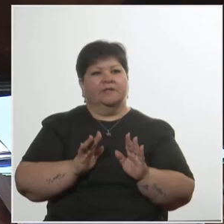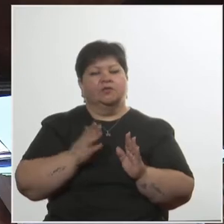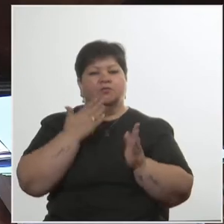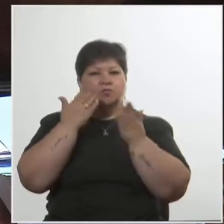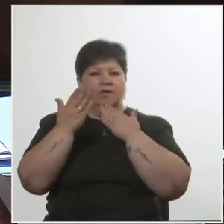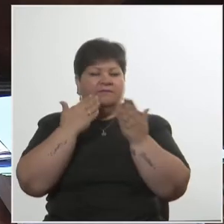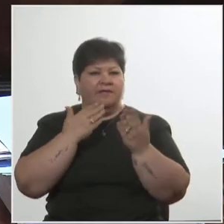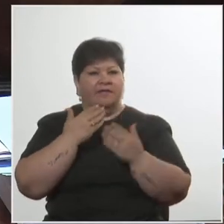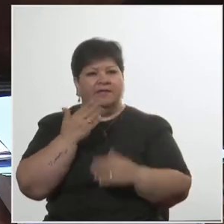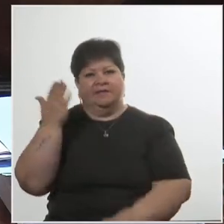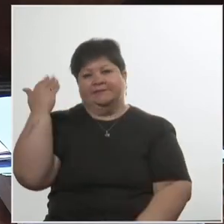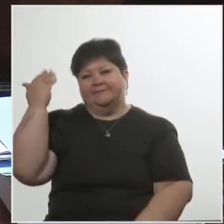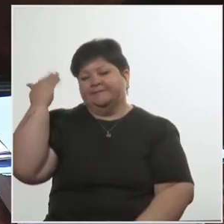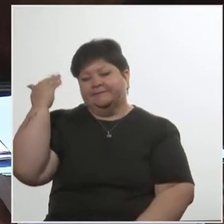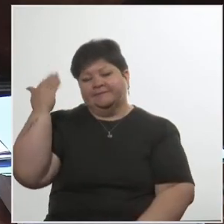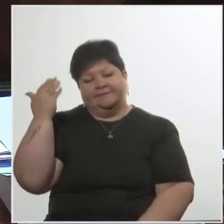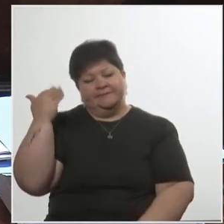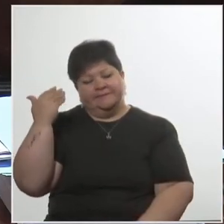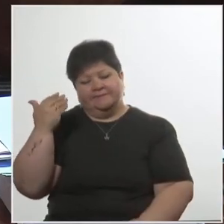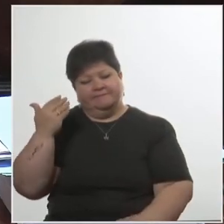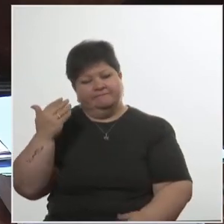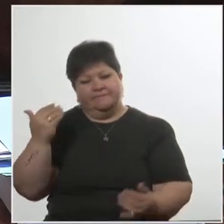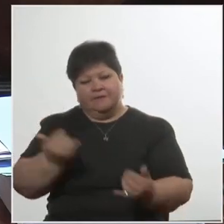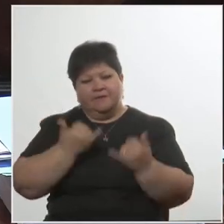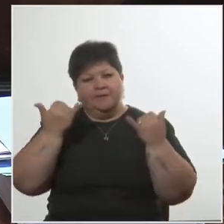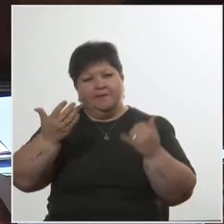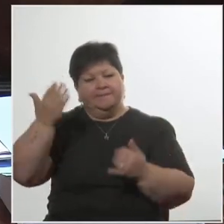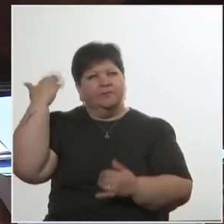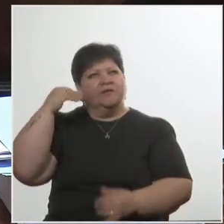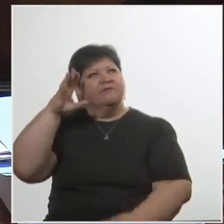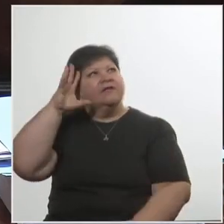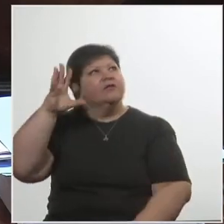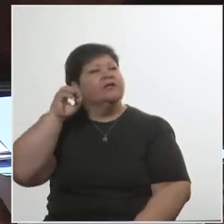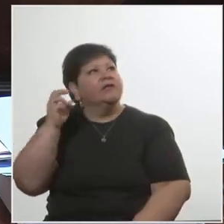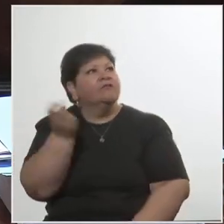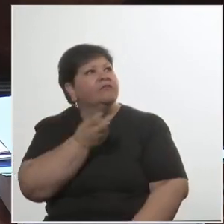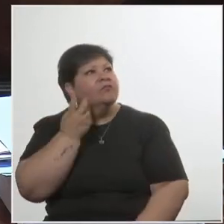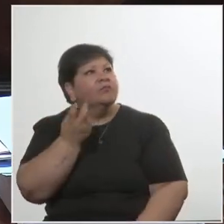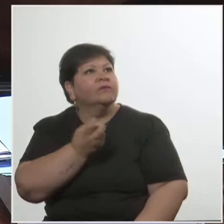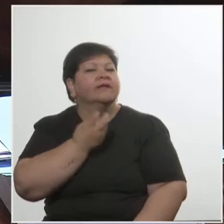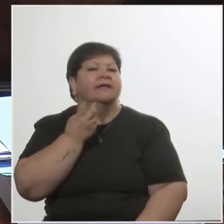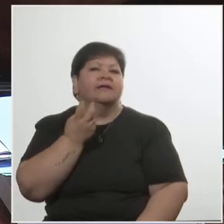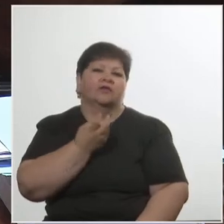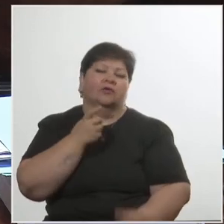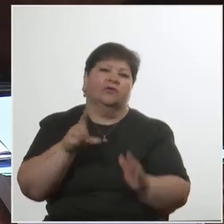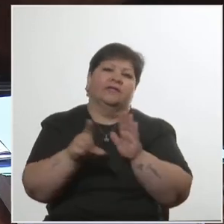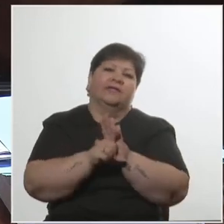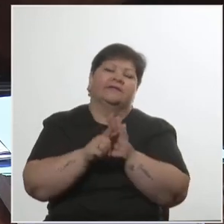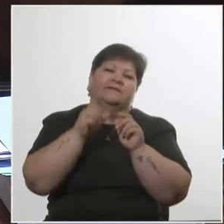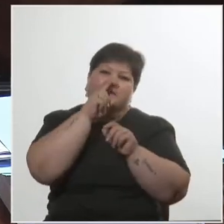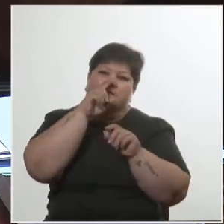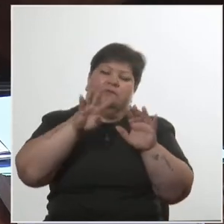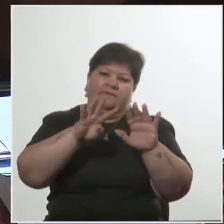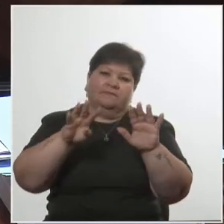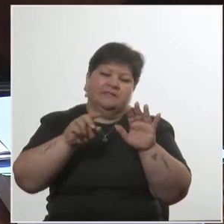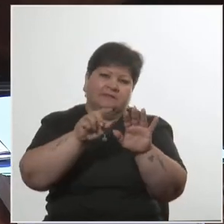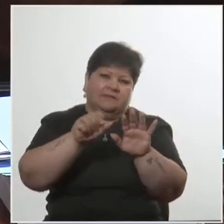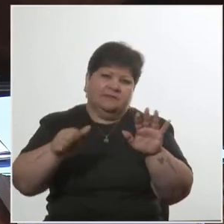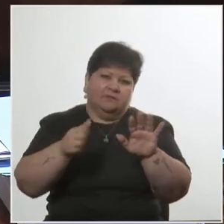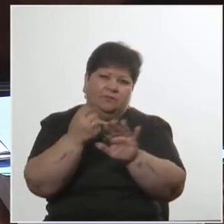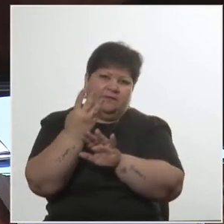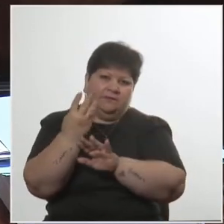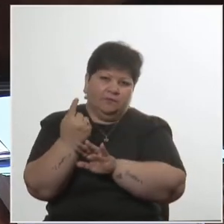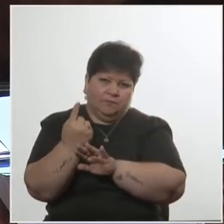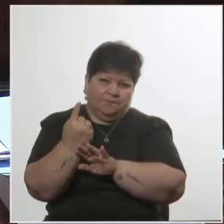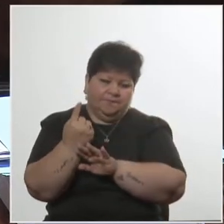hablé ya hace mucho tiempo estaba recordando y buscando que era la fue la ley 19.641